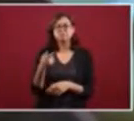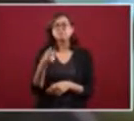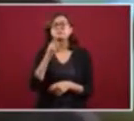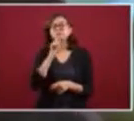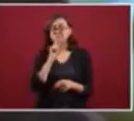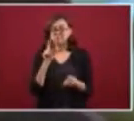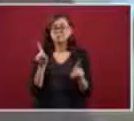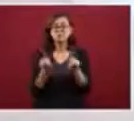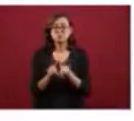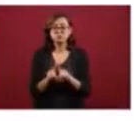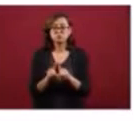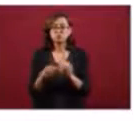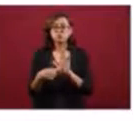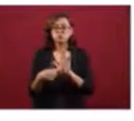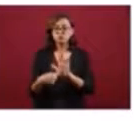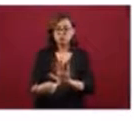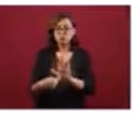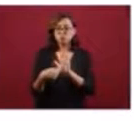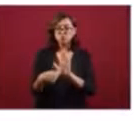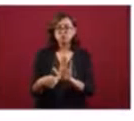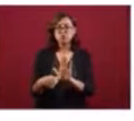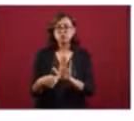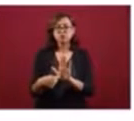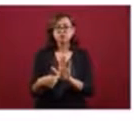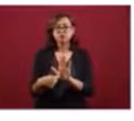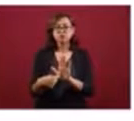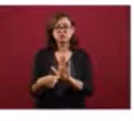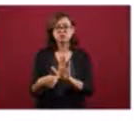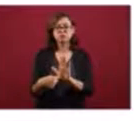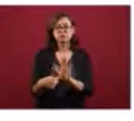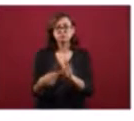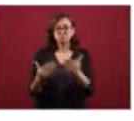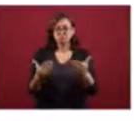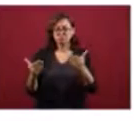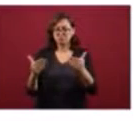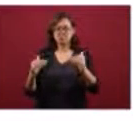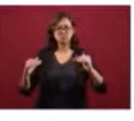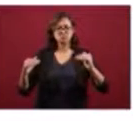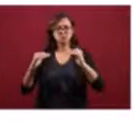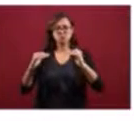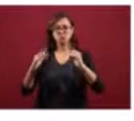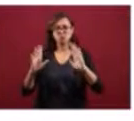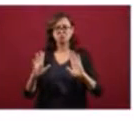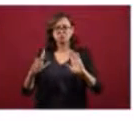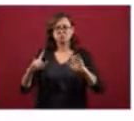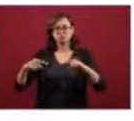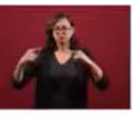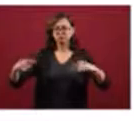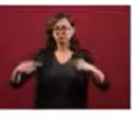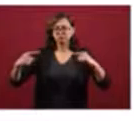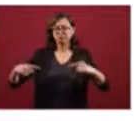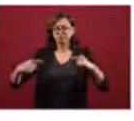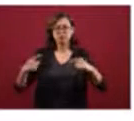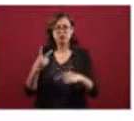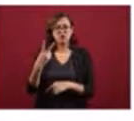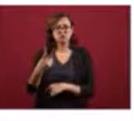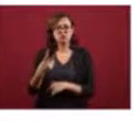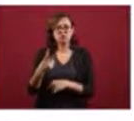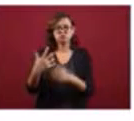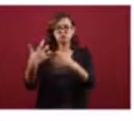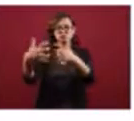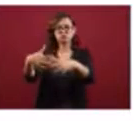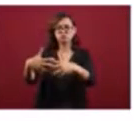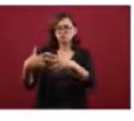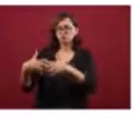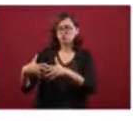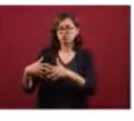además muestran que son simétricas, es decir, que el desgaste es similar en ambas